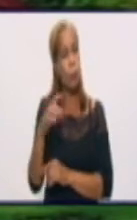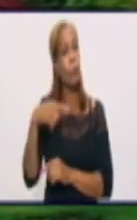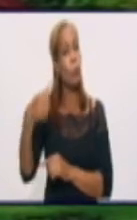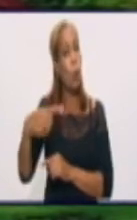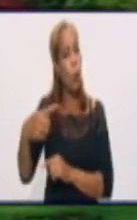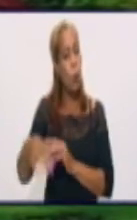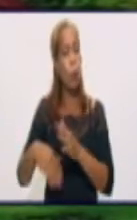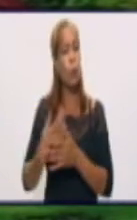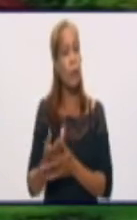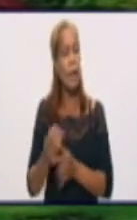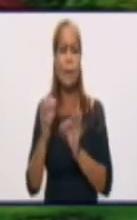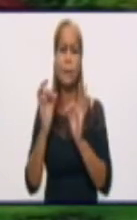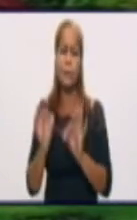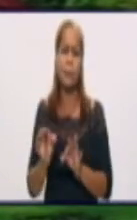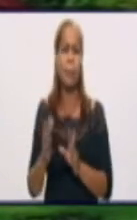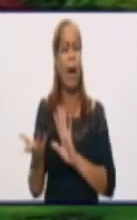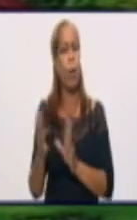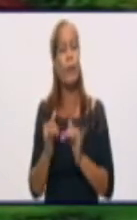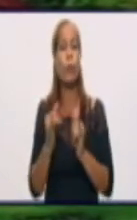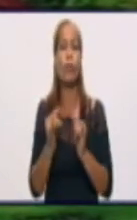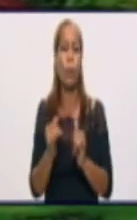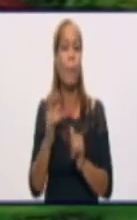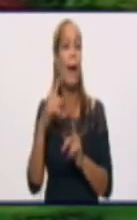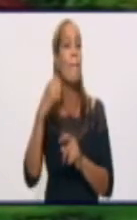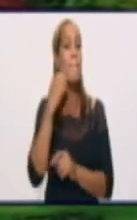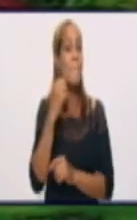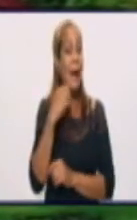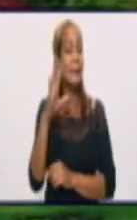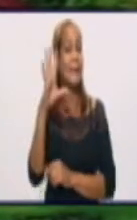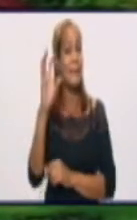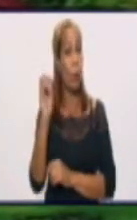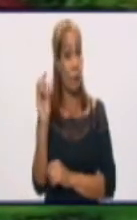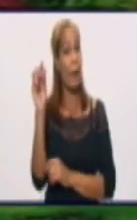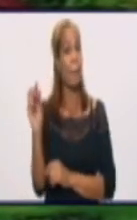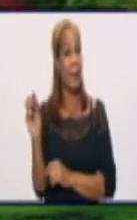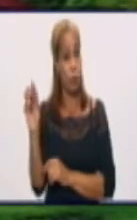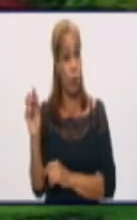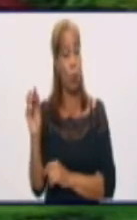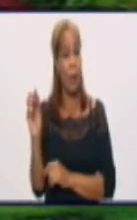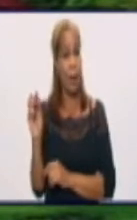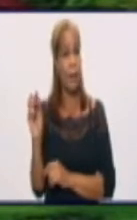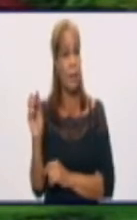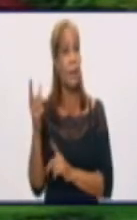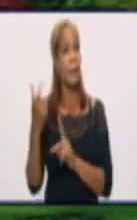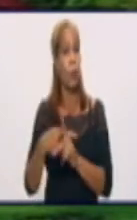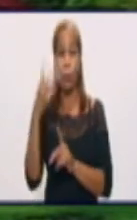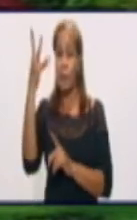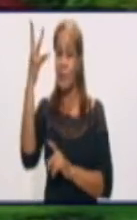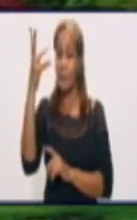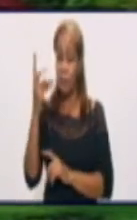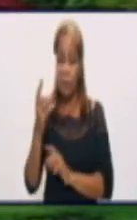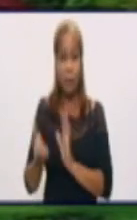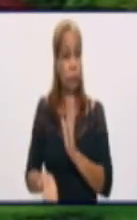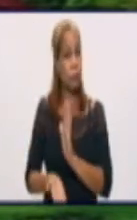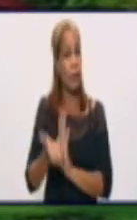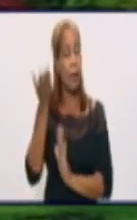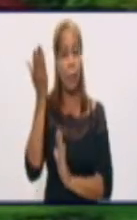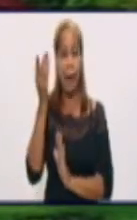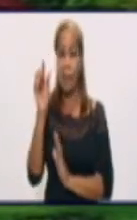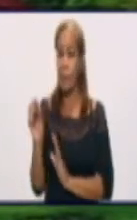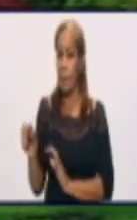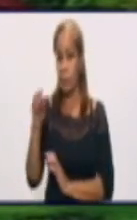encima de 50 casos acumulados en los últimos días y una cifra elevadísima de pacientes ingresados que sobrepasan